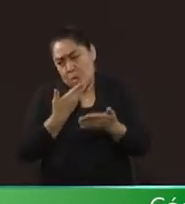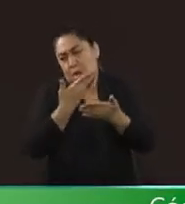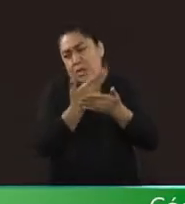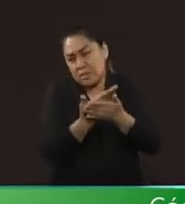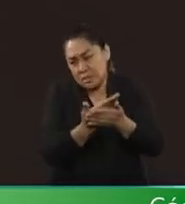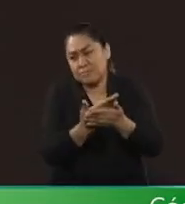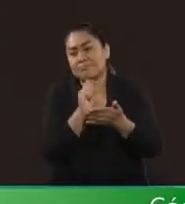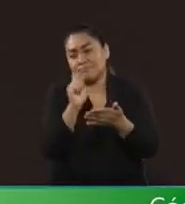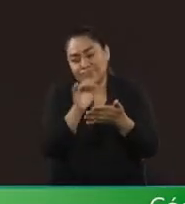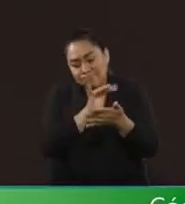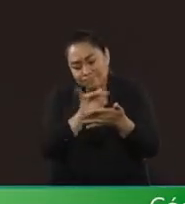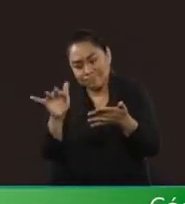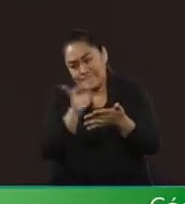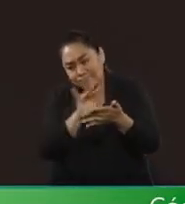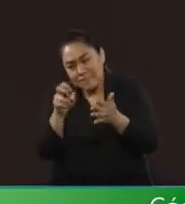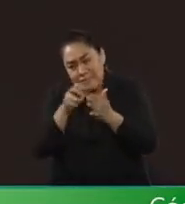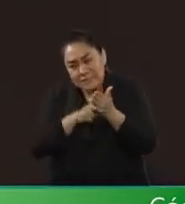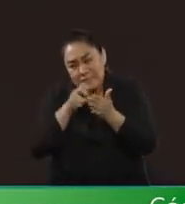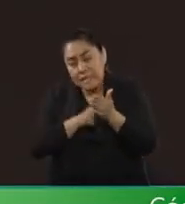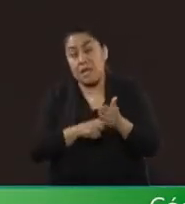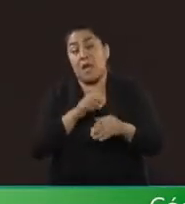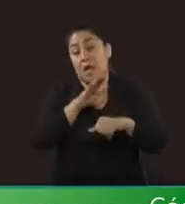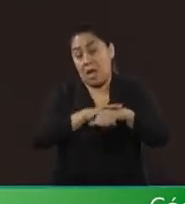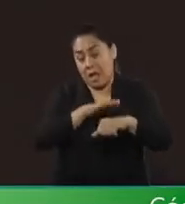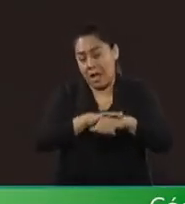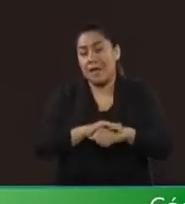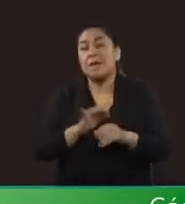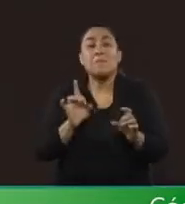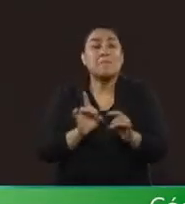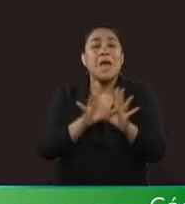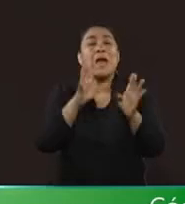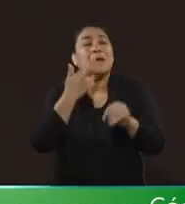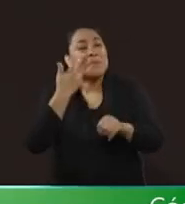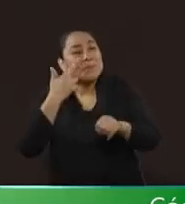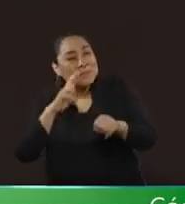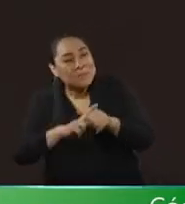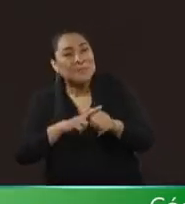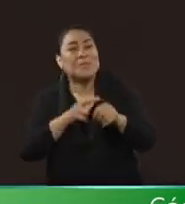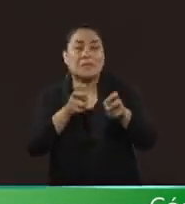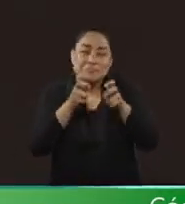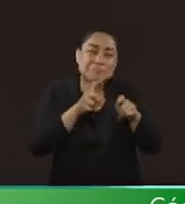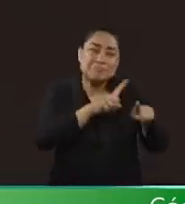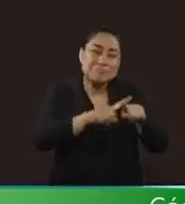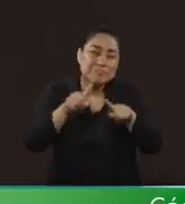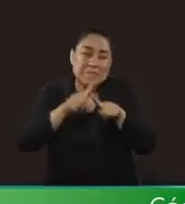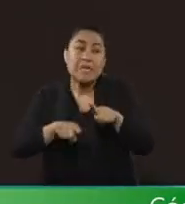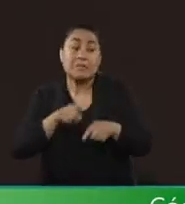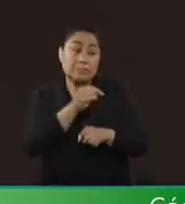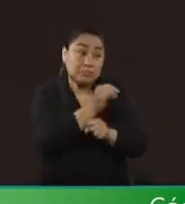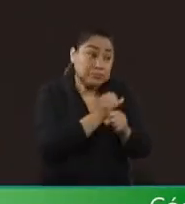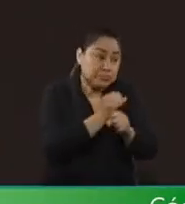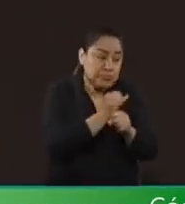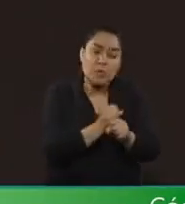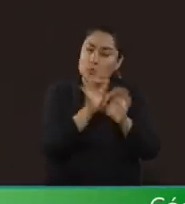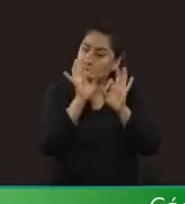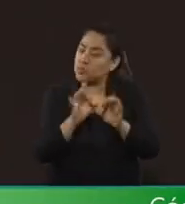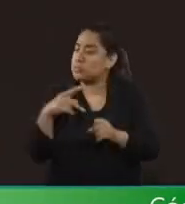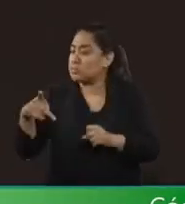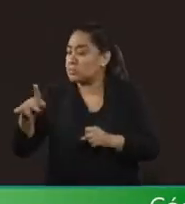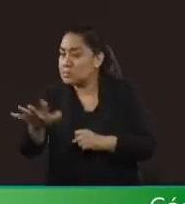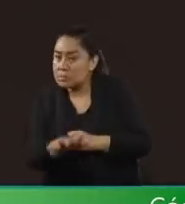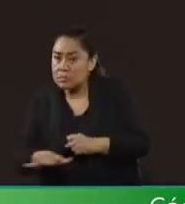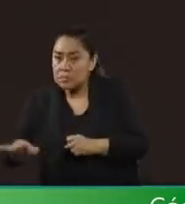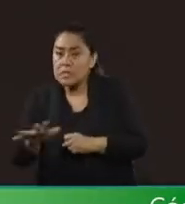dejar bien en claro que la investigación de delitos tiene que ser de carácter civil y que no